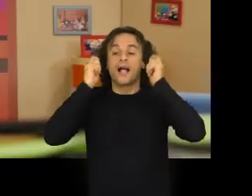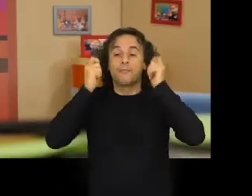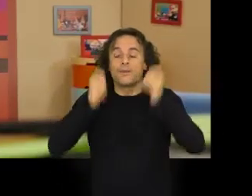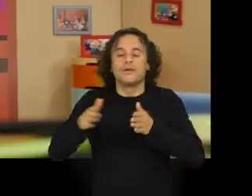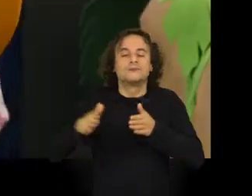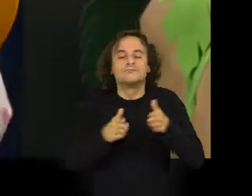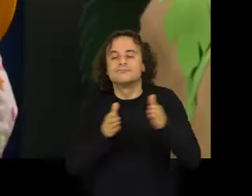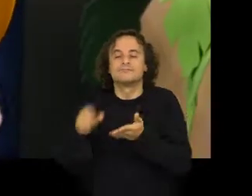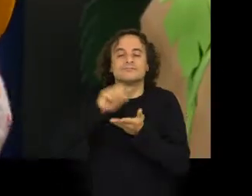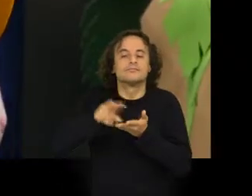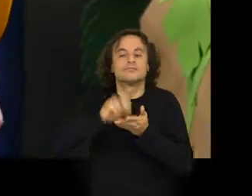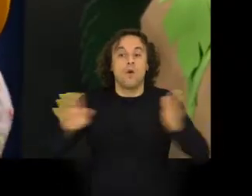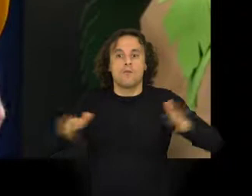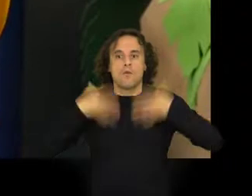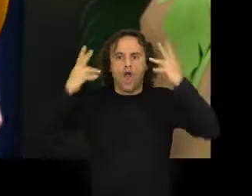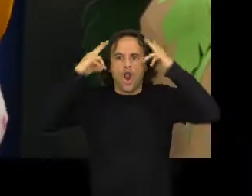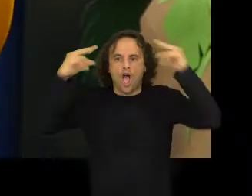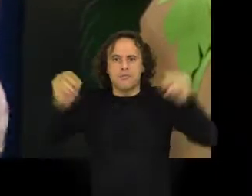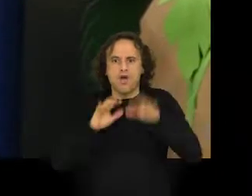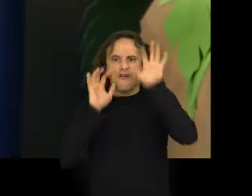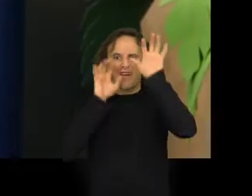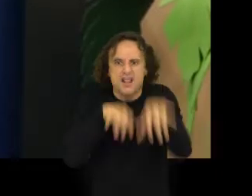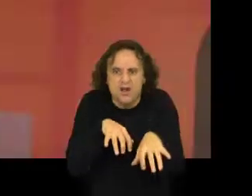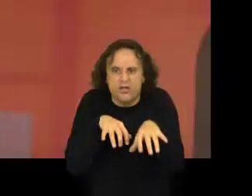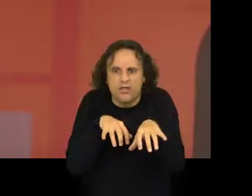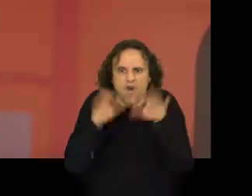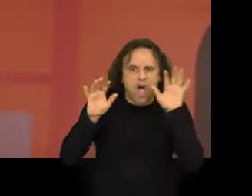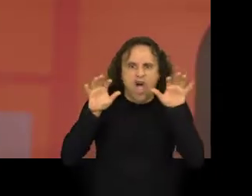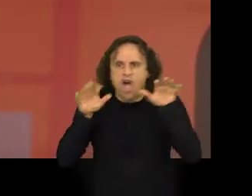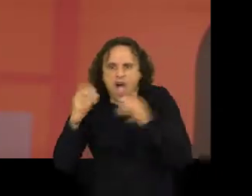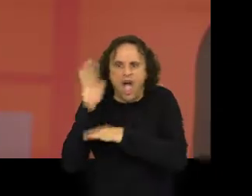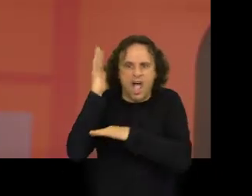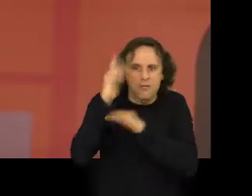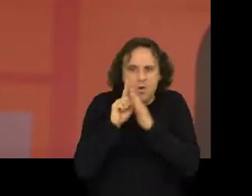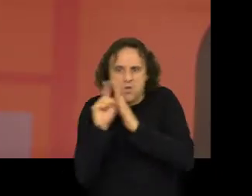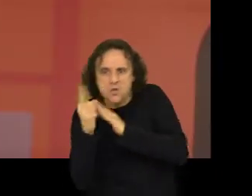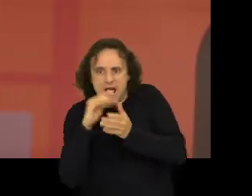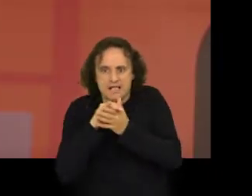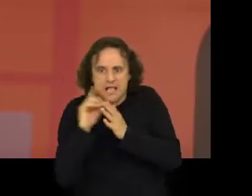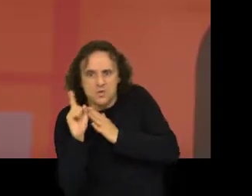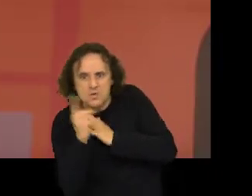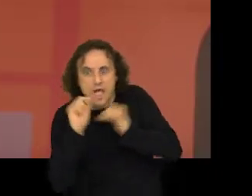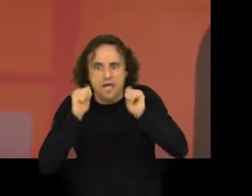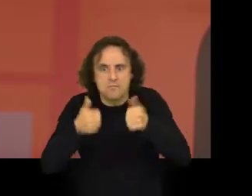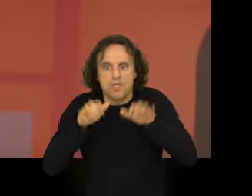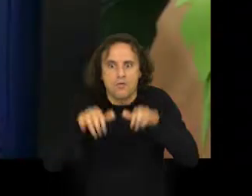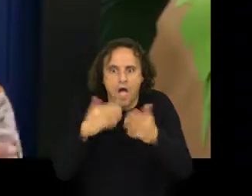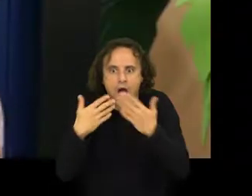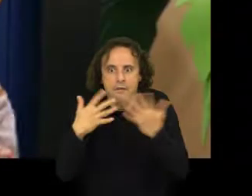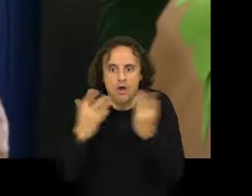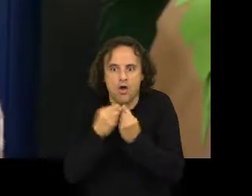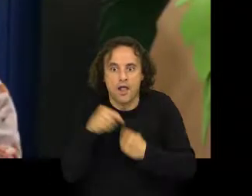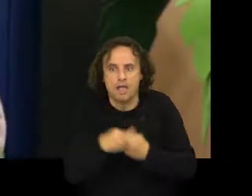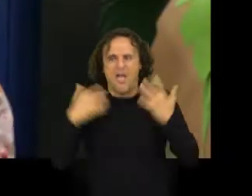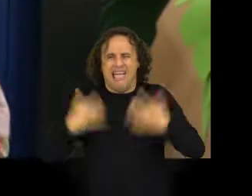polo camiño da fraga cando un lobo feroz saíu de súpeto de detrás dun castiñeiro e se puso a falar con ela.